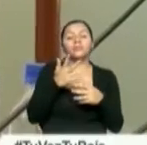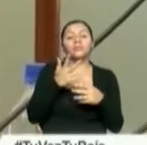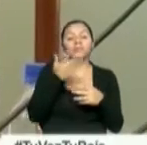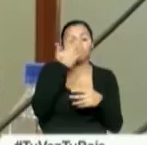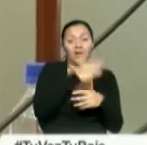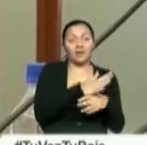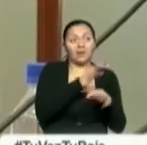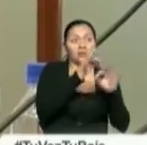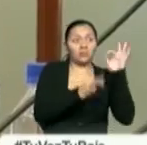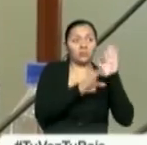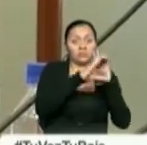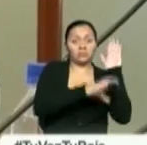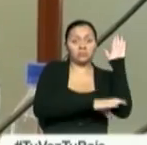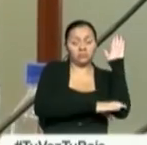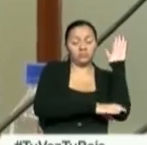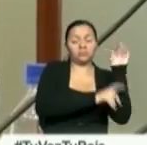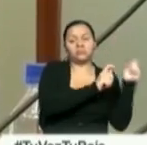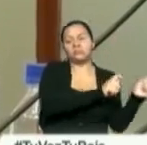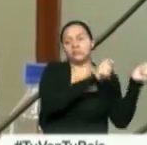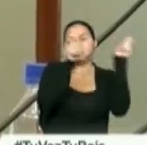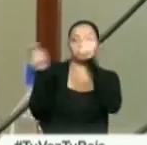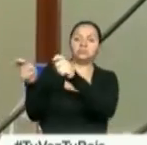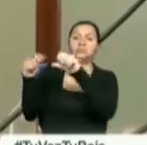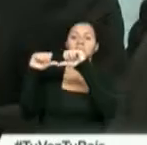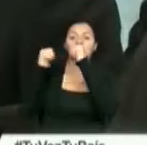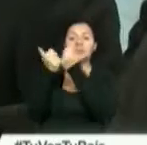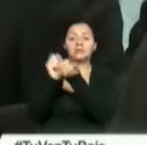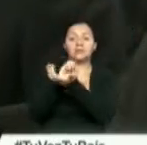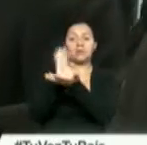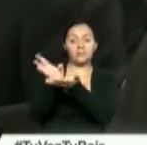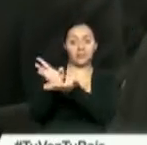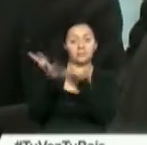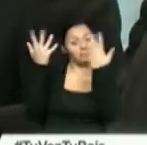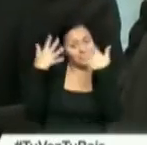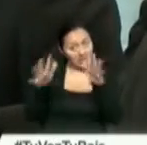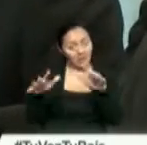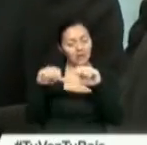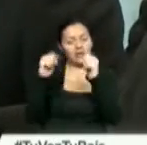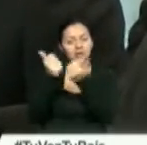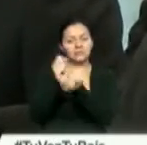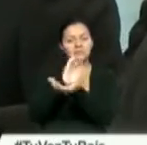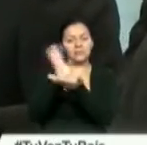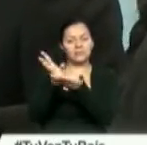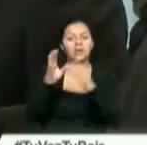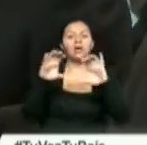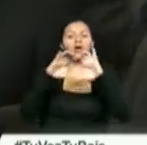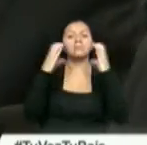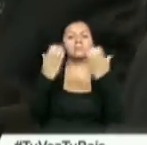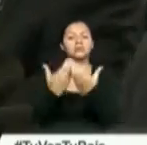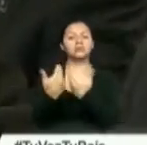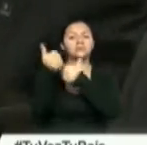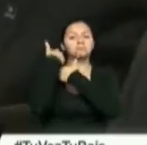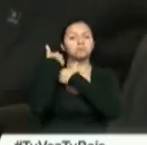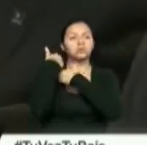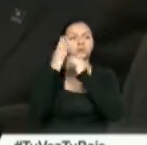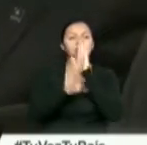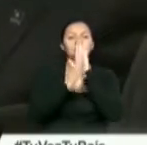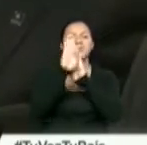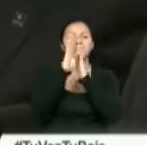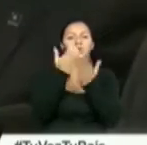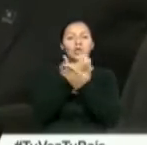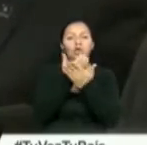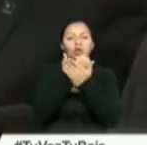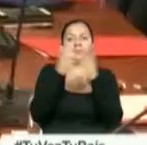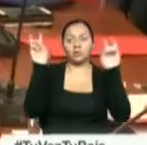en las próximas horas el documento a la asamblea nacional ahí será tratado por la comisión de desarrollo económico que deberá